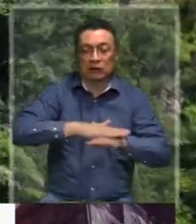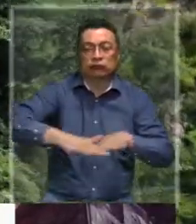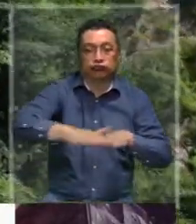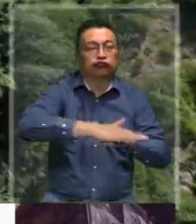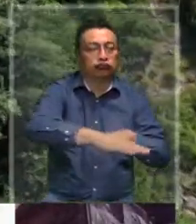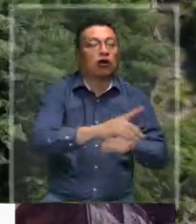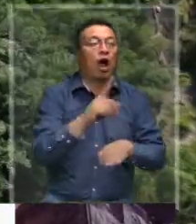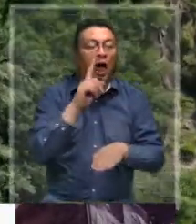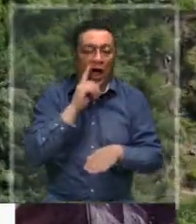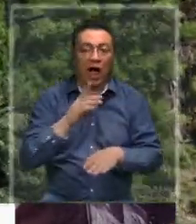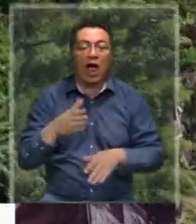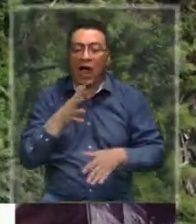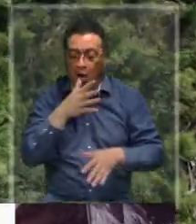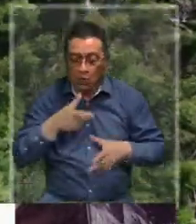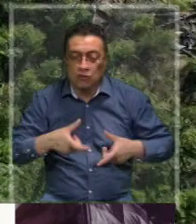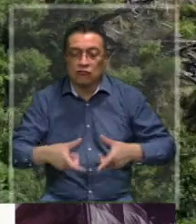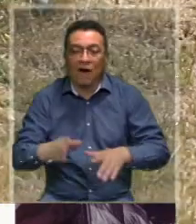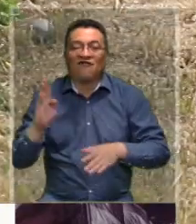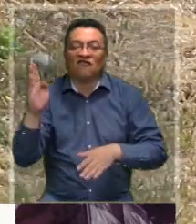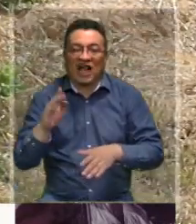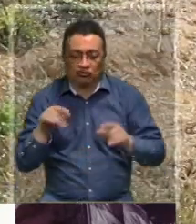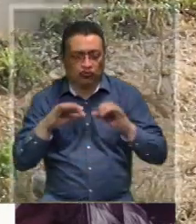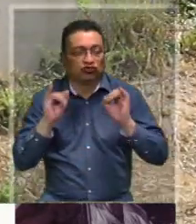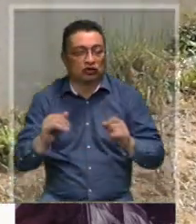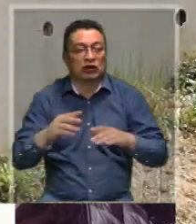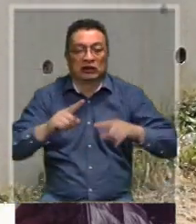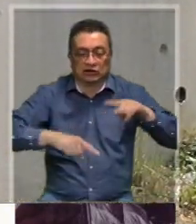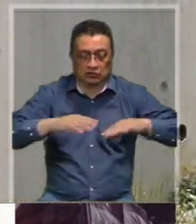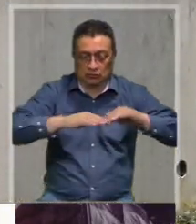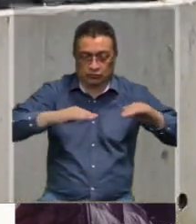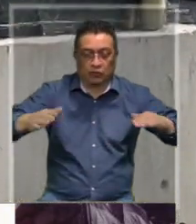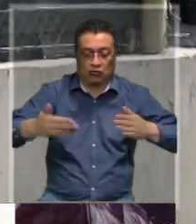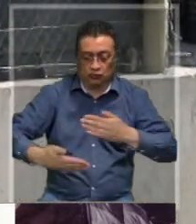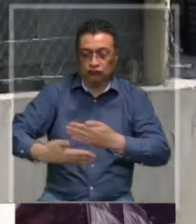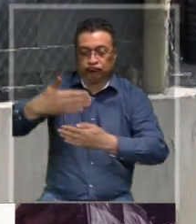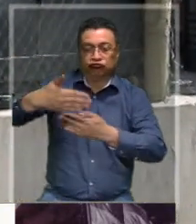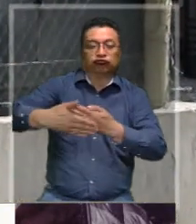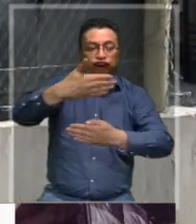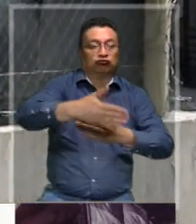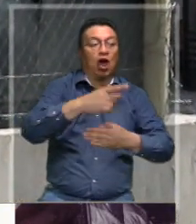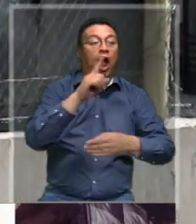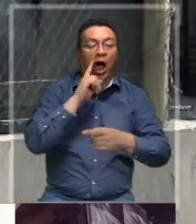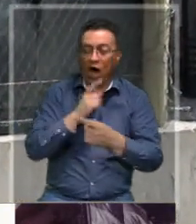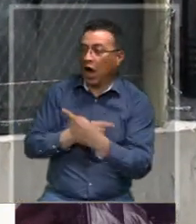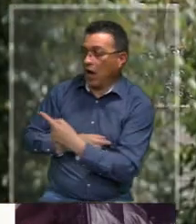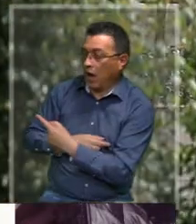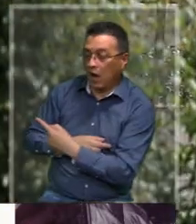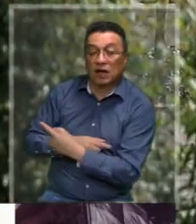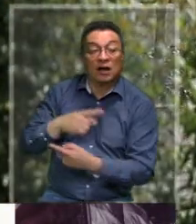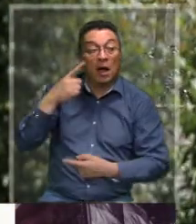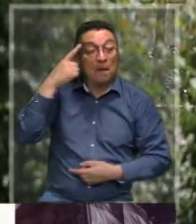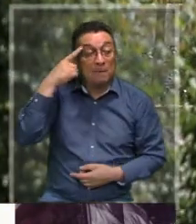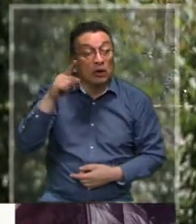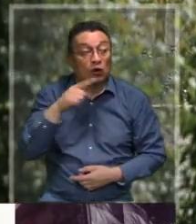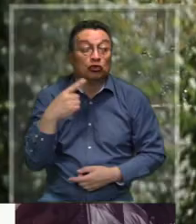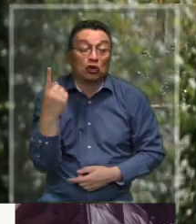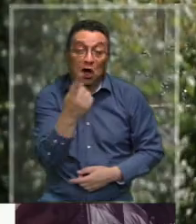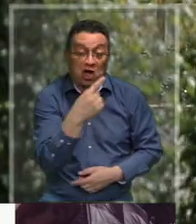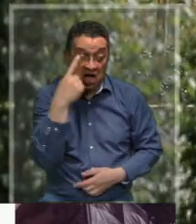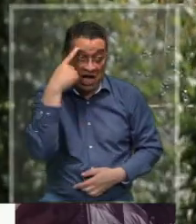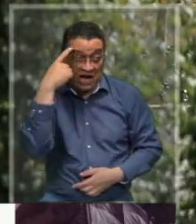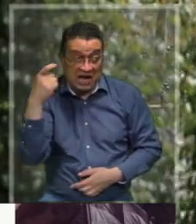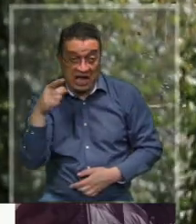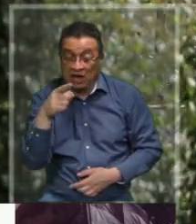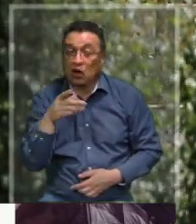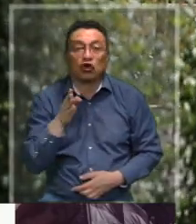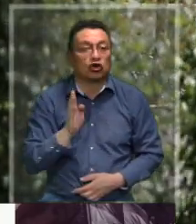con servicios básicos estables, se han nivelado terrenos y hay muros de contención como estos. Pero muy a pesar de lo que cualquiera creería,